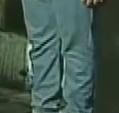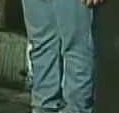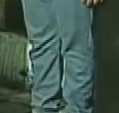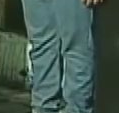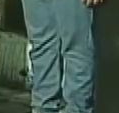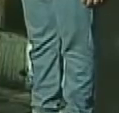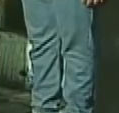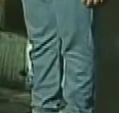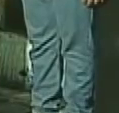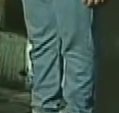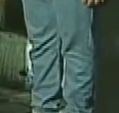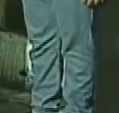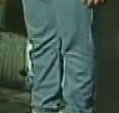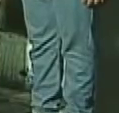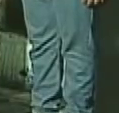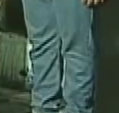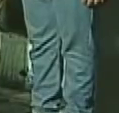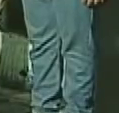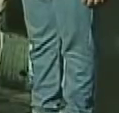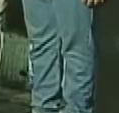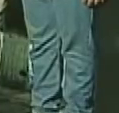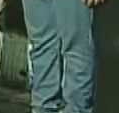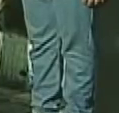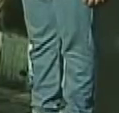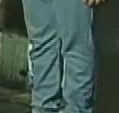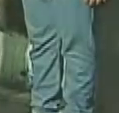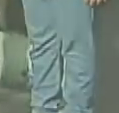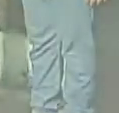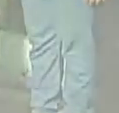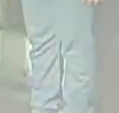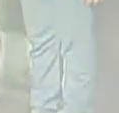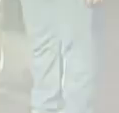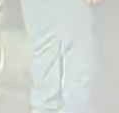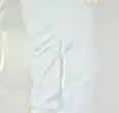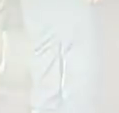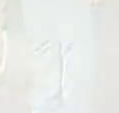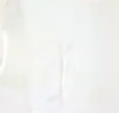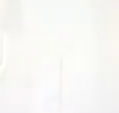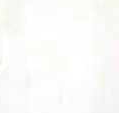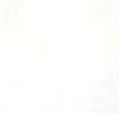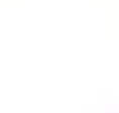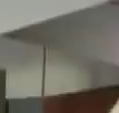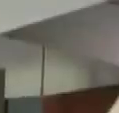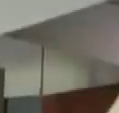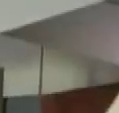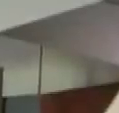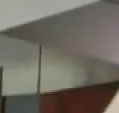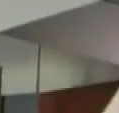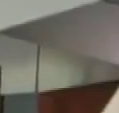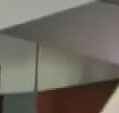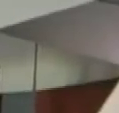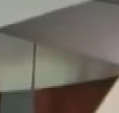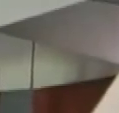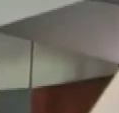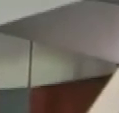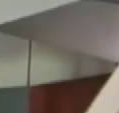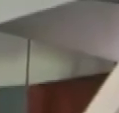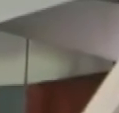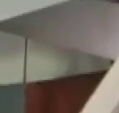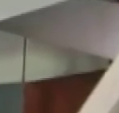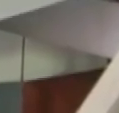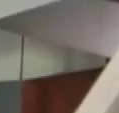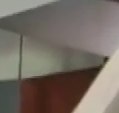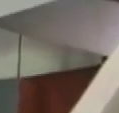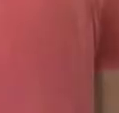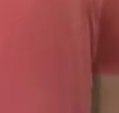Chávez. Y hemos venido a supervisar, a apoyar, a inspeccionar